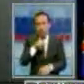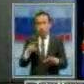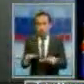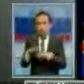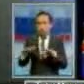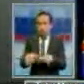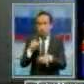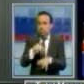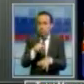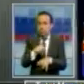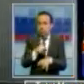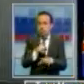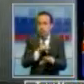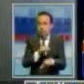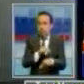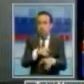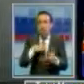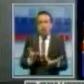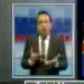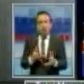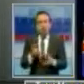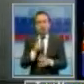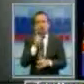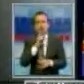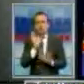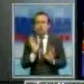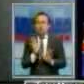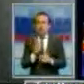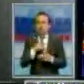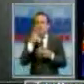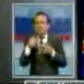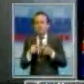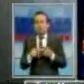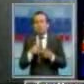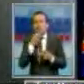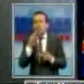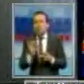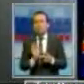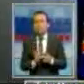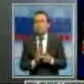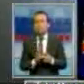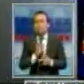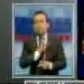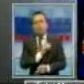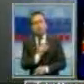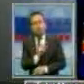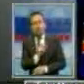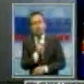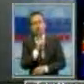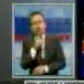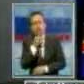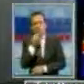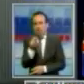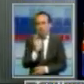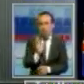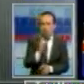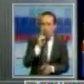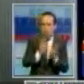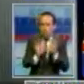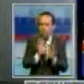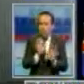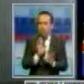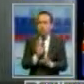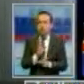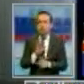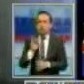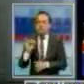activamente, digamos. Entonces, el punto es que yo creo que no hay que demonizar, primero. Y segundo, respecto al presidente. No, es que no estoy demonizando, pero es que cuando se plantea